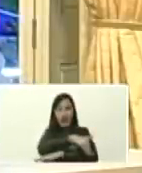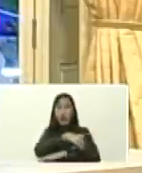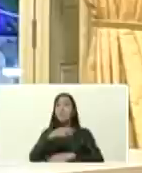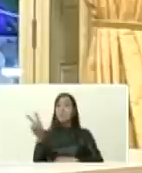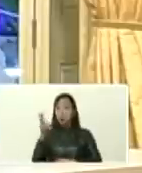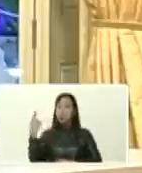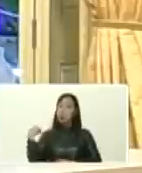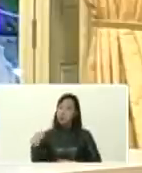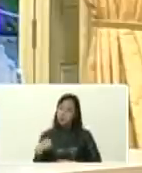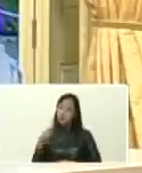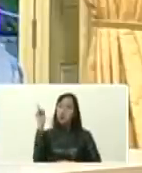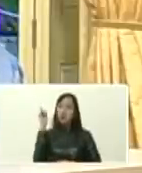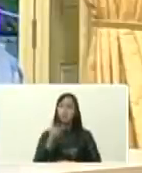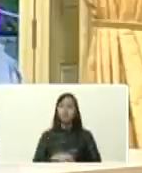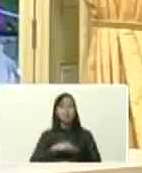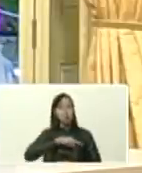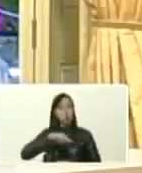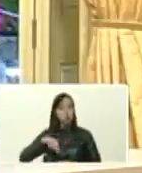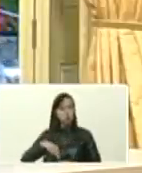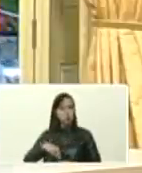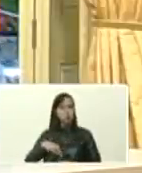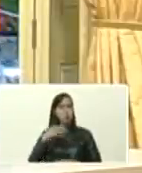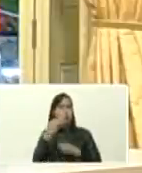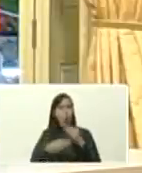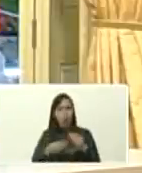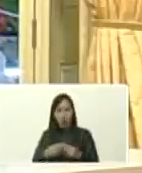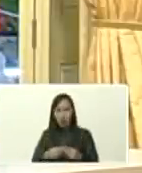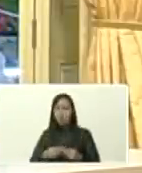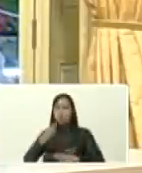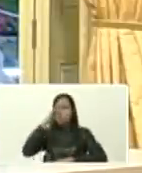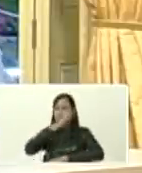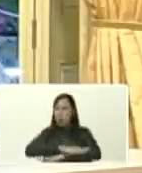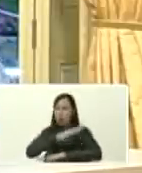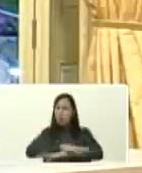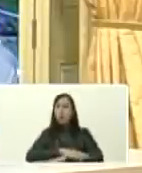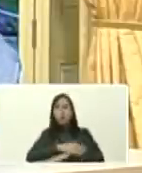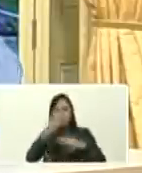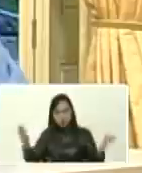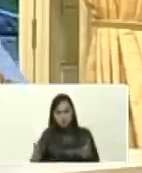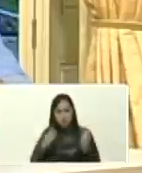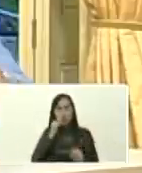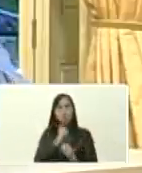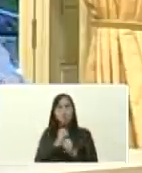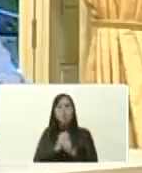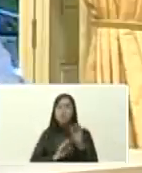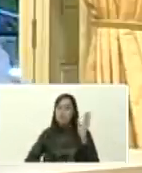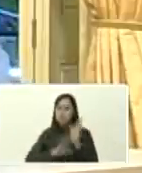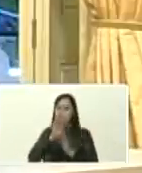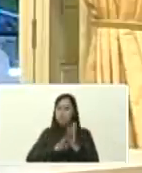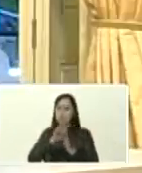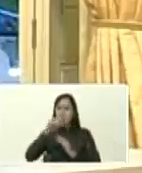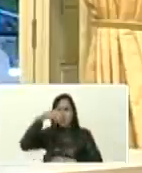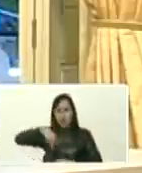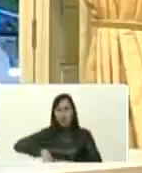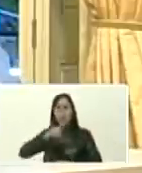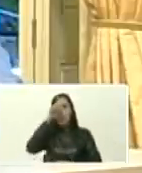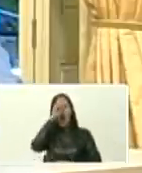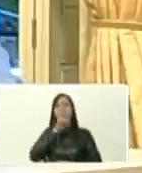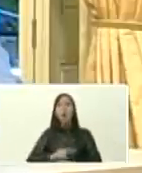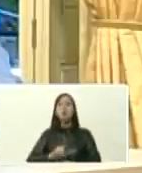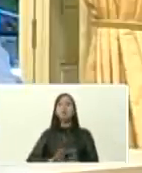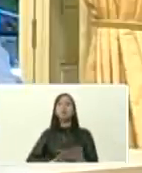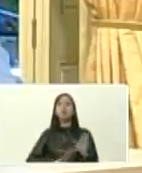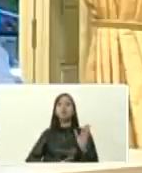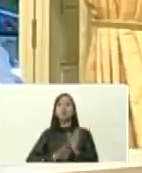qué. Y nosotros tenemos que apuntalar esa capacidad productiva para seguir creciendo. Año 2021,